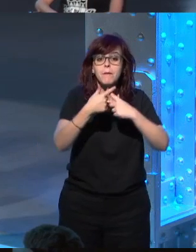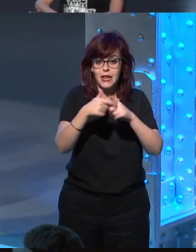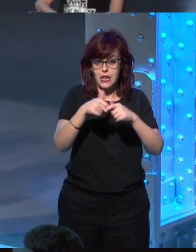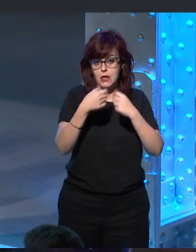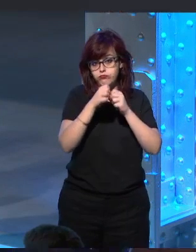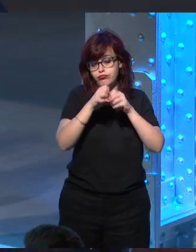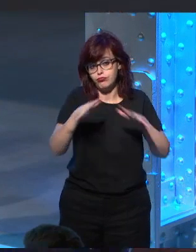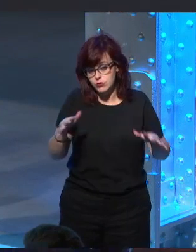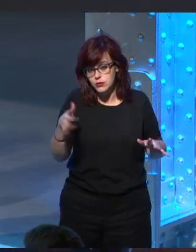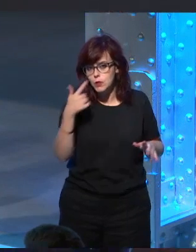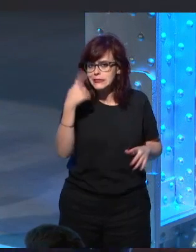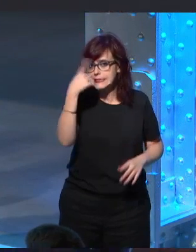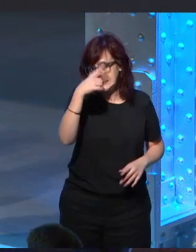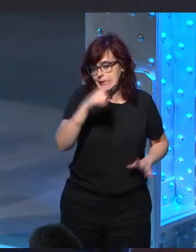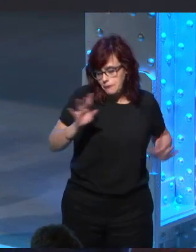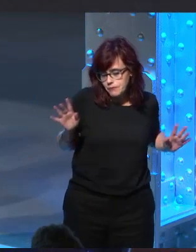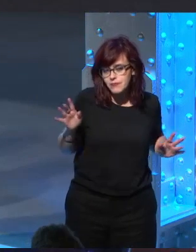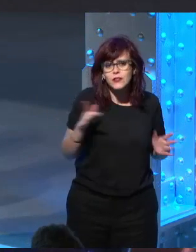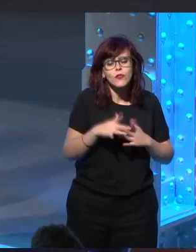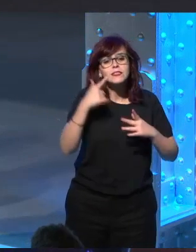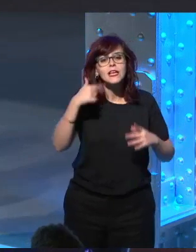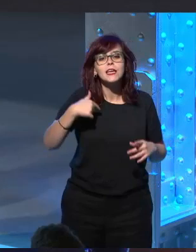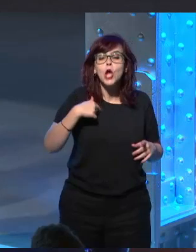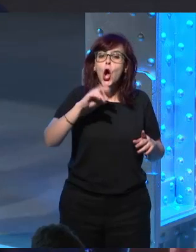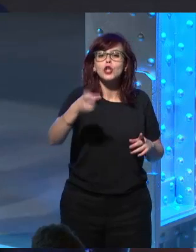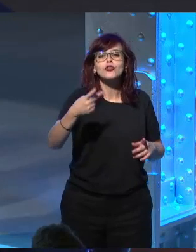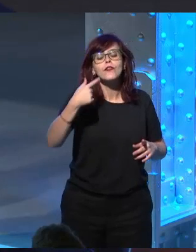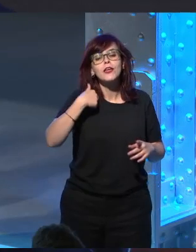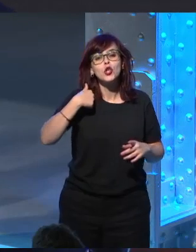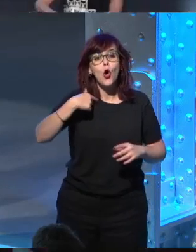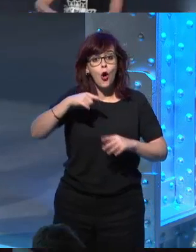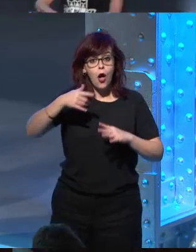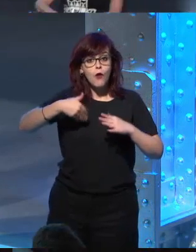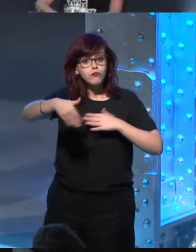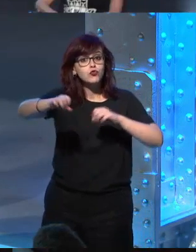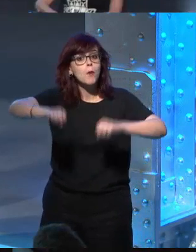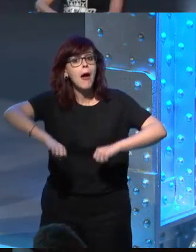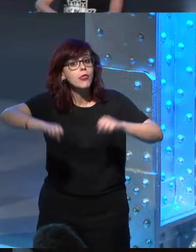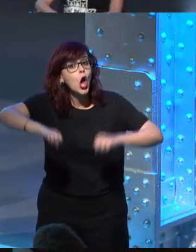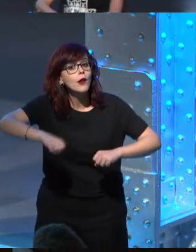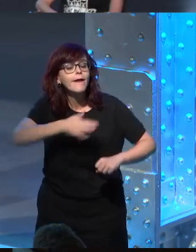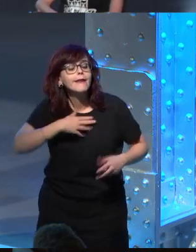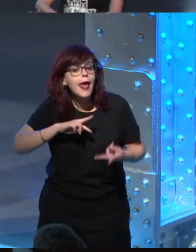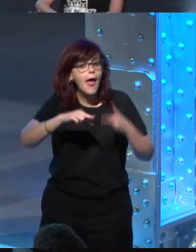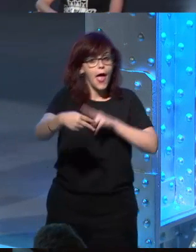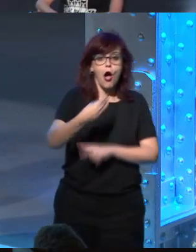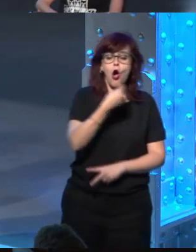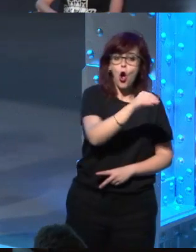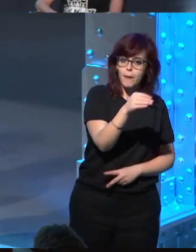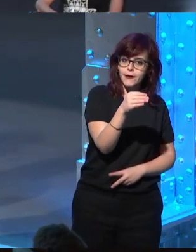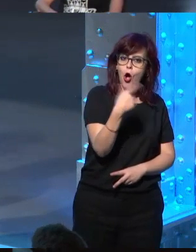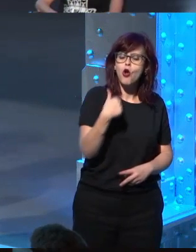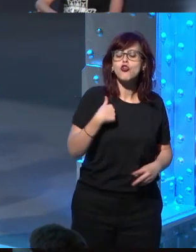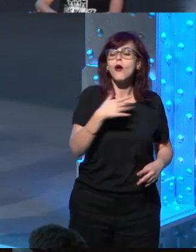eso sabes yo. Sí, sé mucho. Y el anterior era Yo de mayor quiero ser joven. Sí. Y luego el Yo de mayor quiero ser nieto, podía ser